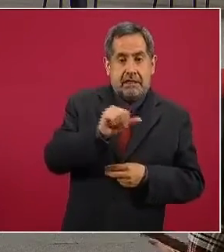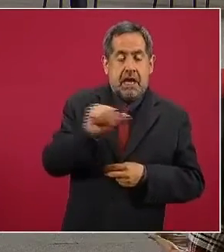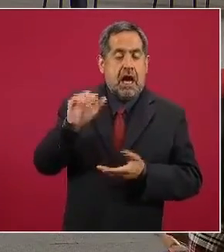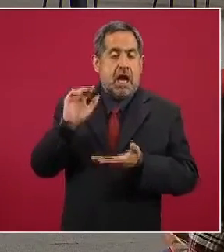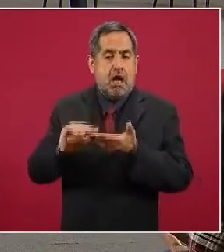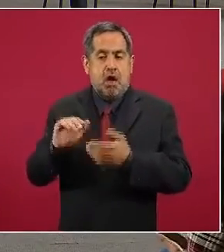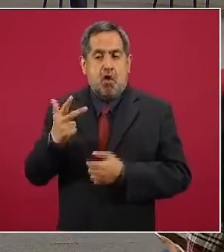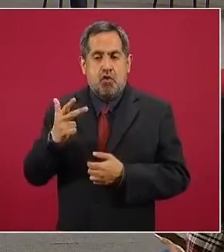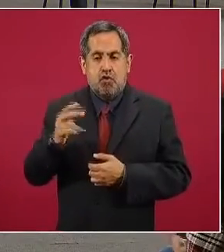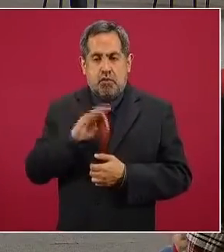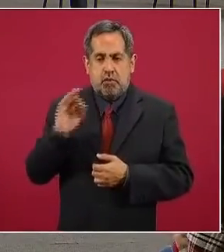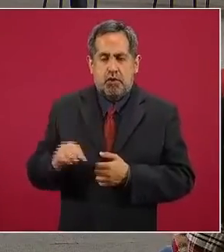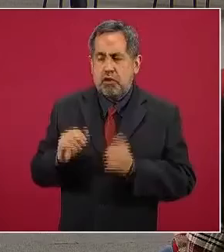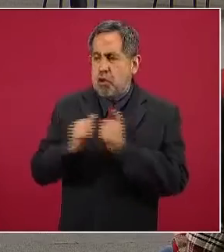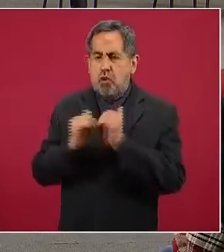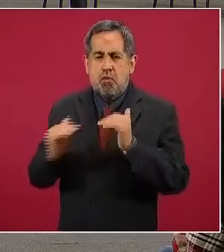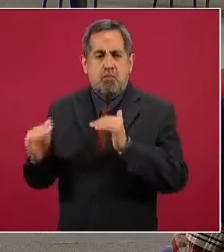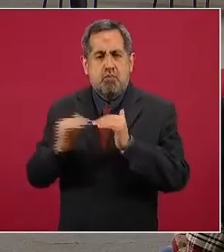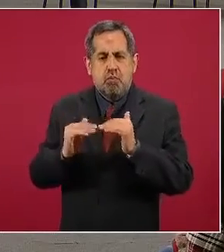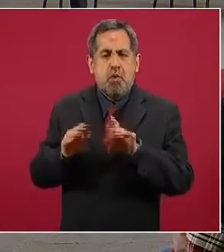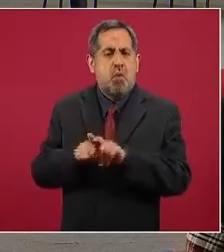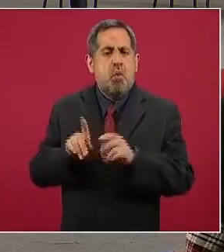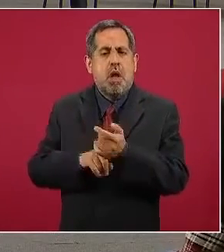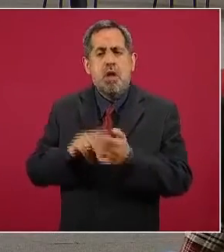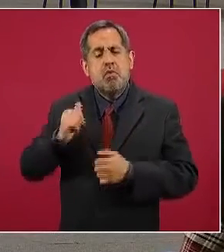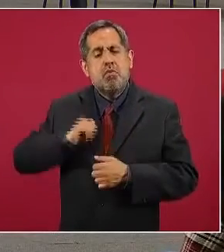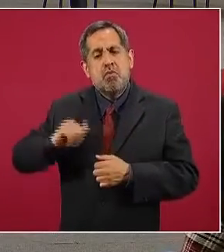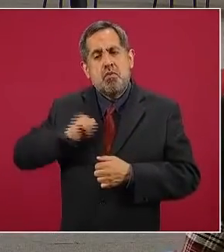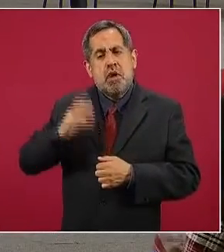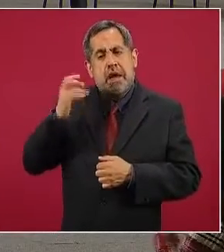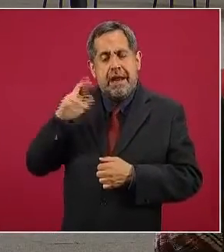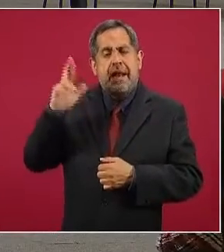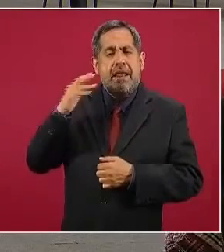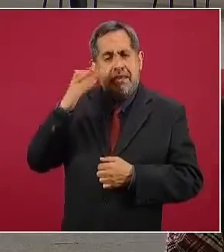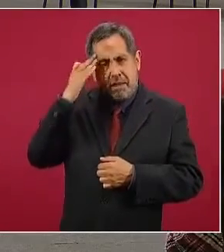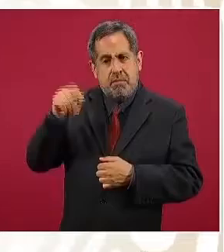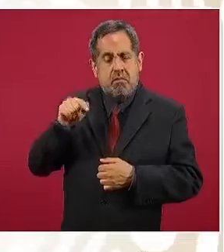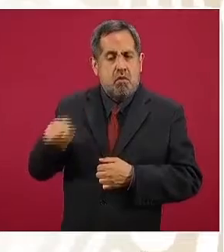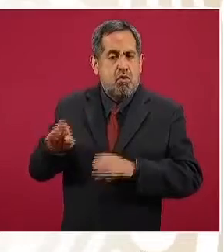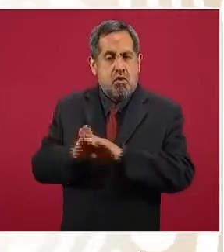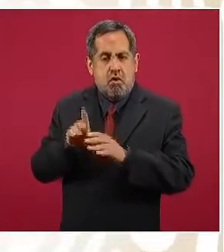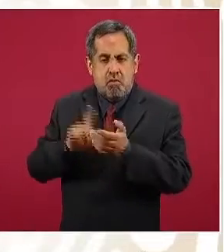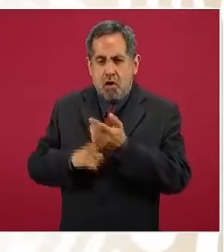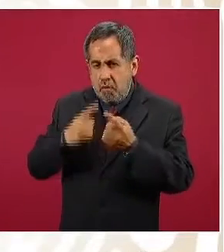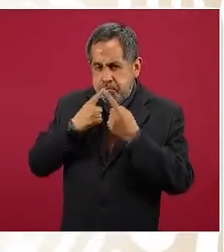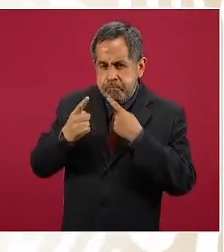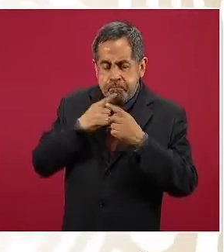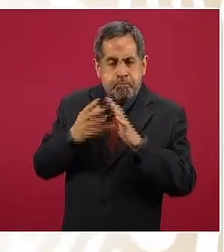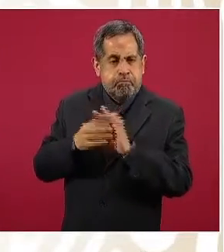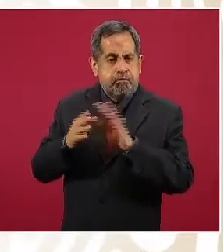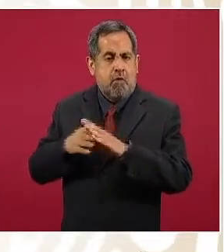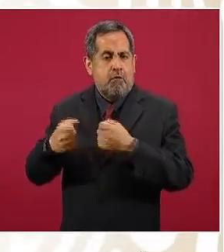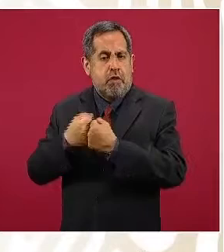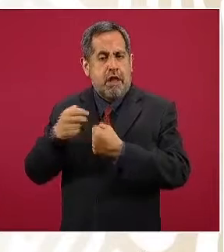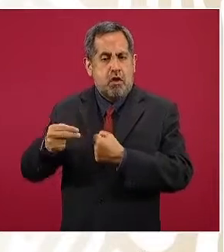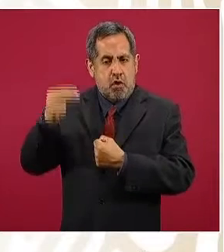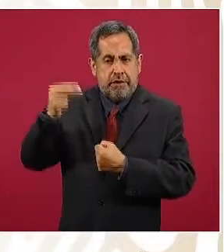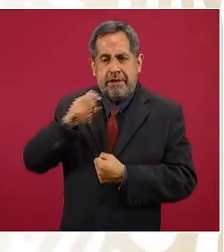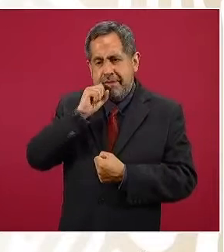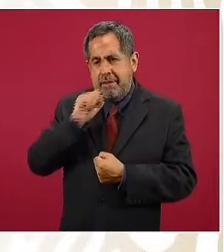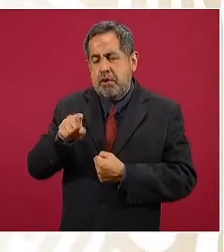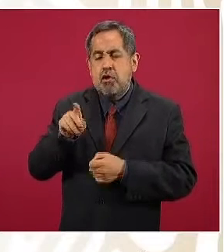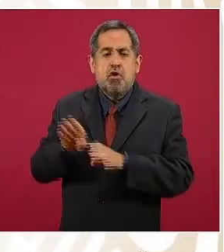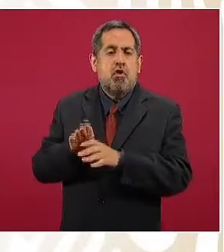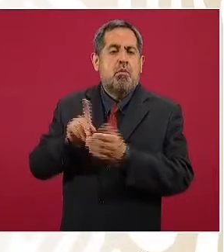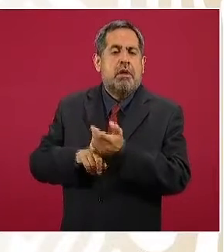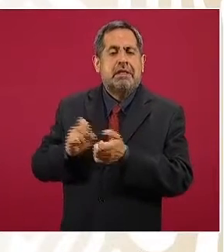8%, que lo pone en línea con lo que había sido no solamente con el estímulo que estamos dando en la frontera norte, sino con el